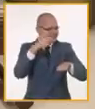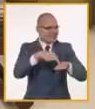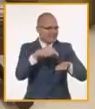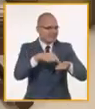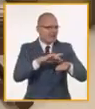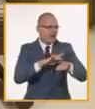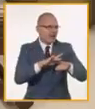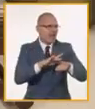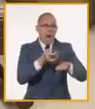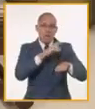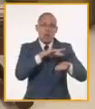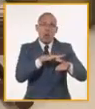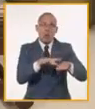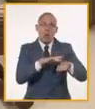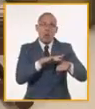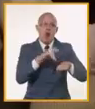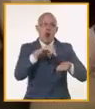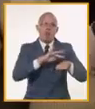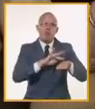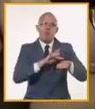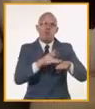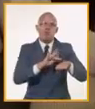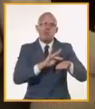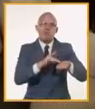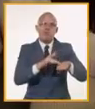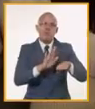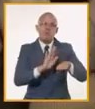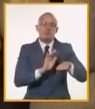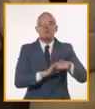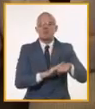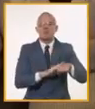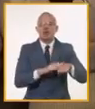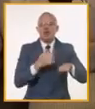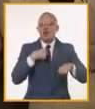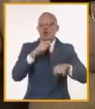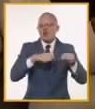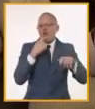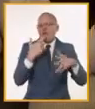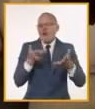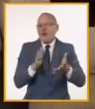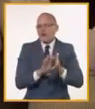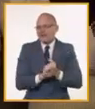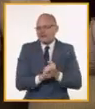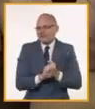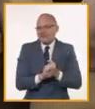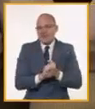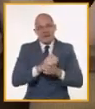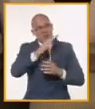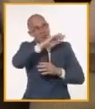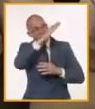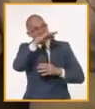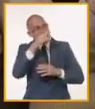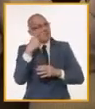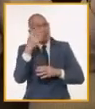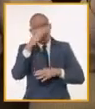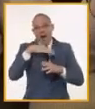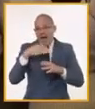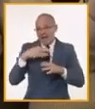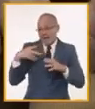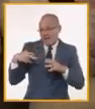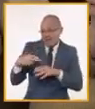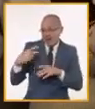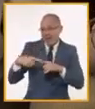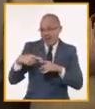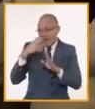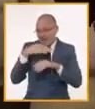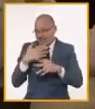vi, ¿Y lo operó con una cuchilla de afeitar? Sí, tenía una cuchilla de afeitar y una ámpula de